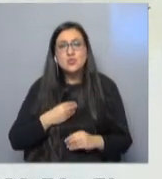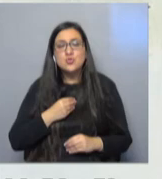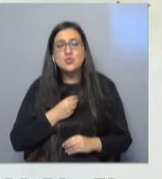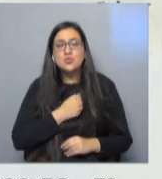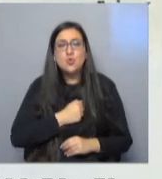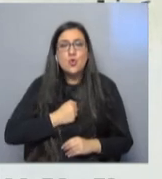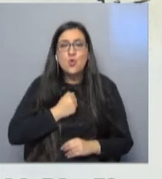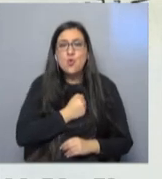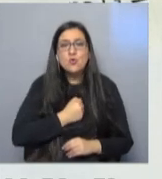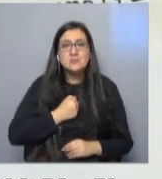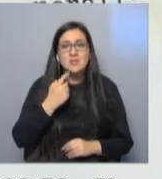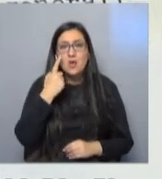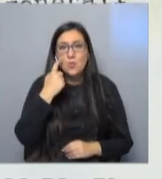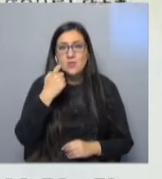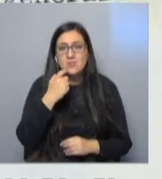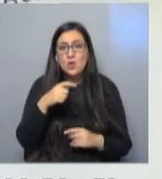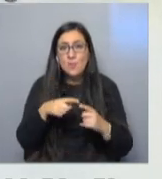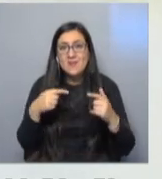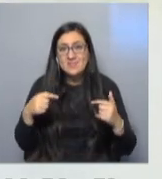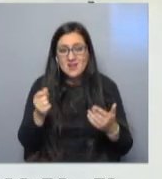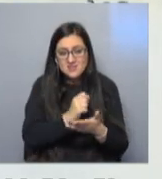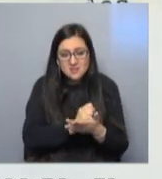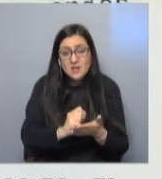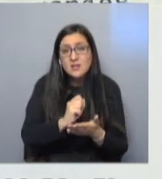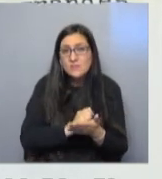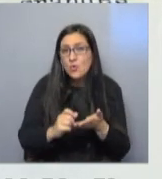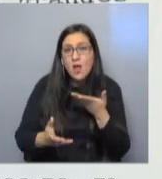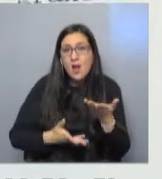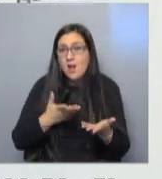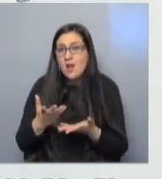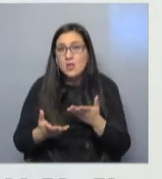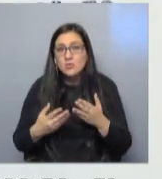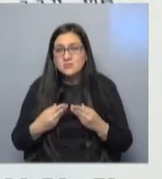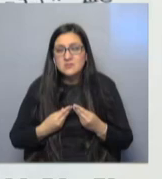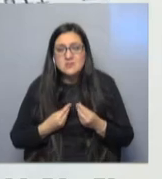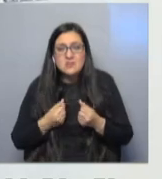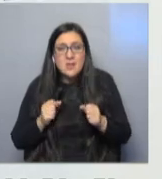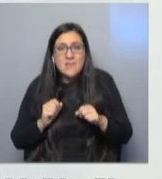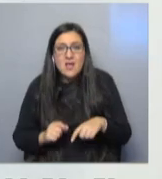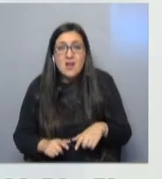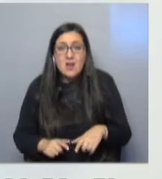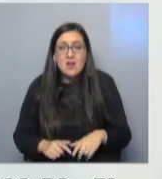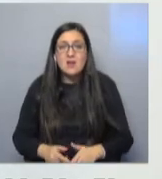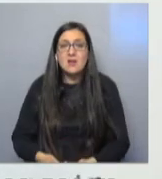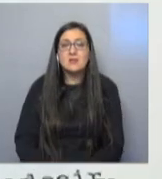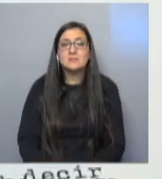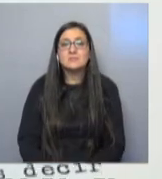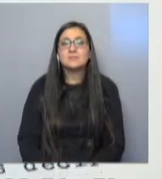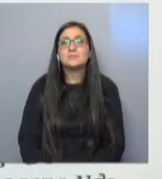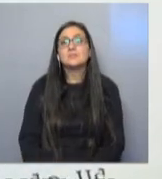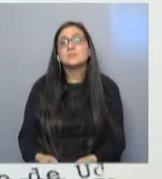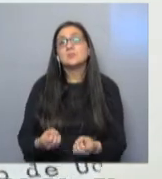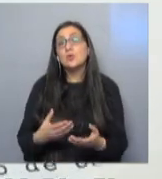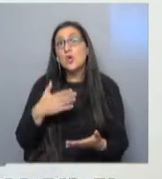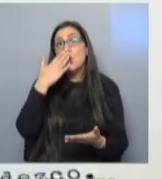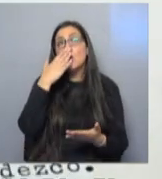en algo de sus escritos de todos los materiales que has recuperado esas emociones esos sentimientos en